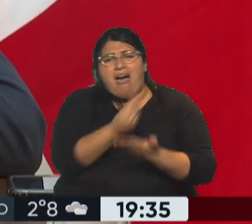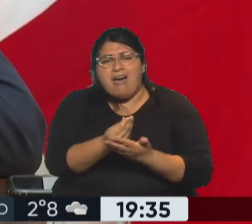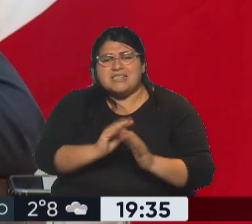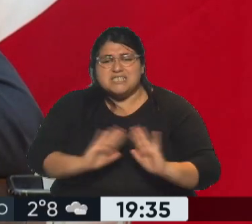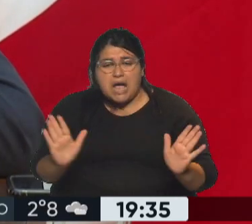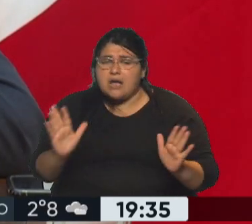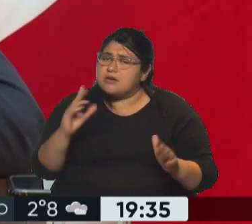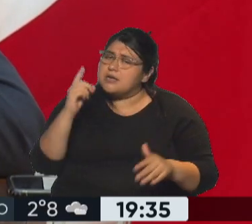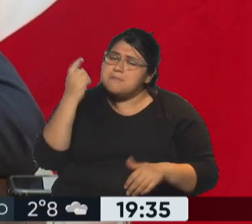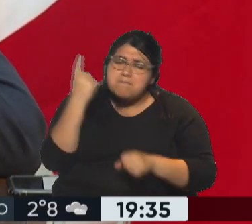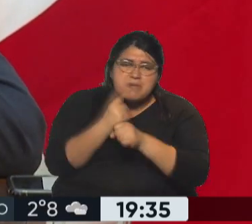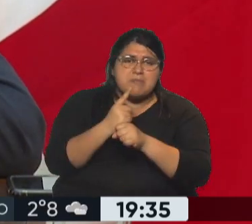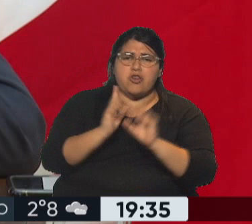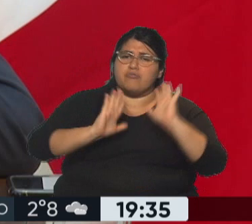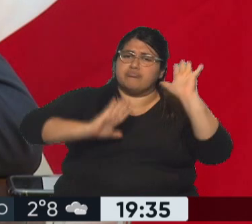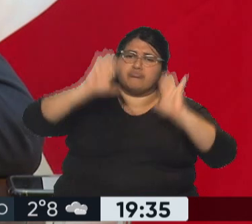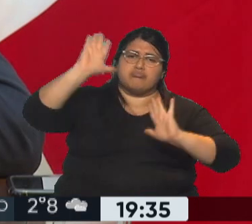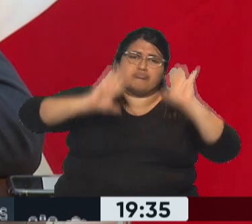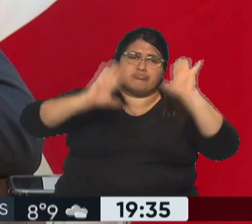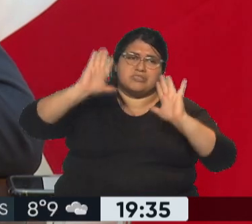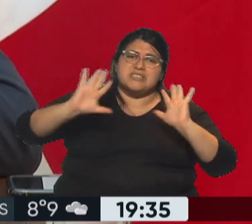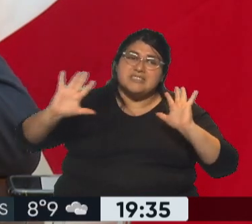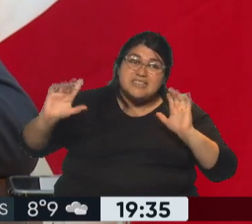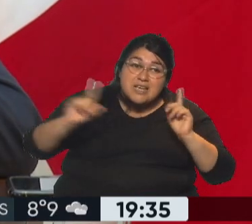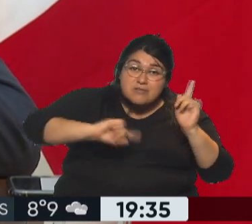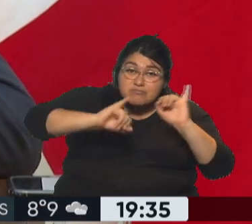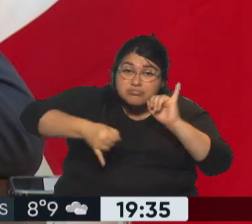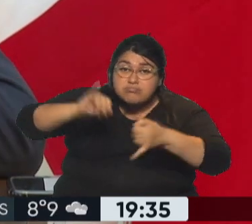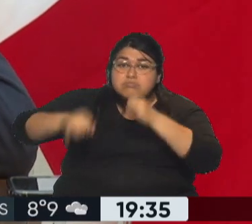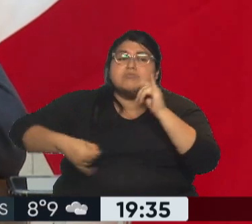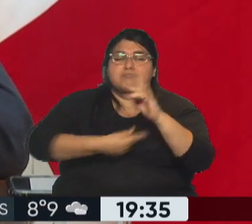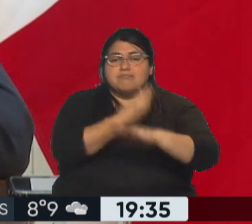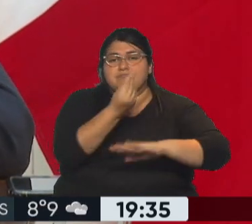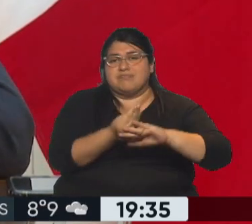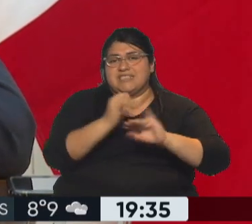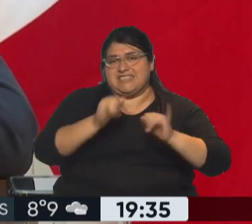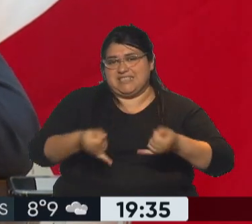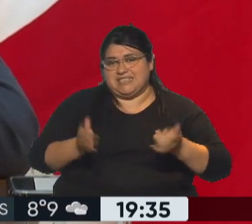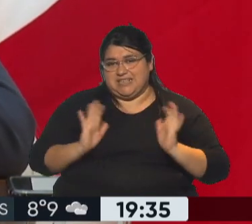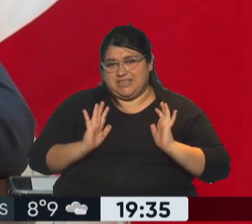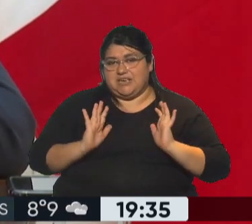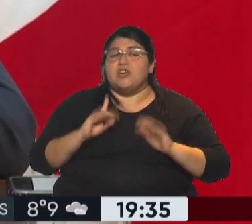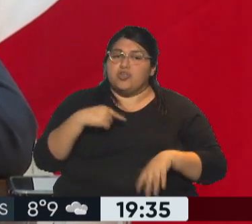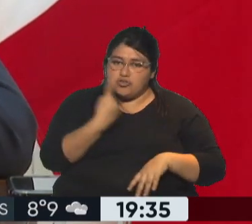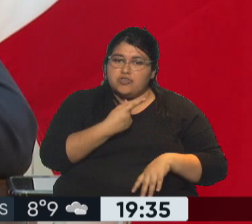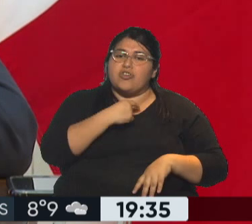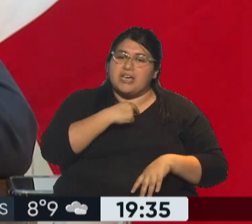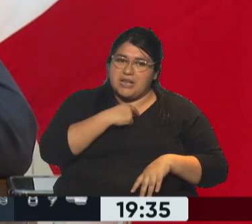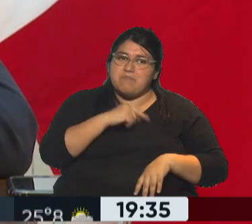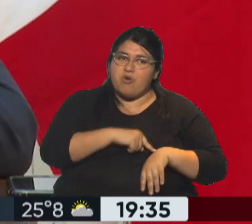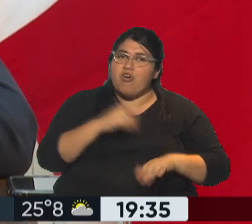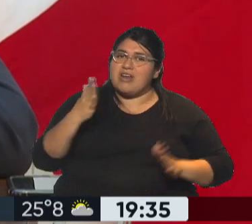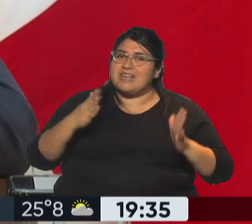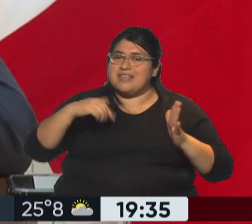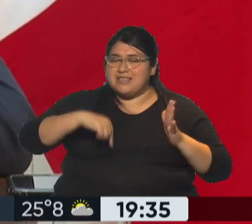un consenso donde todos veamos en ese candidato al mejor candidato para la región. Nosotros creemos que en los tiempos que vive el